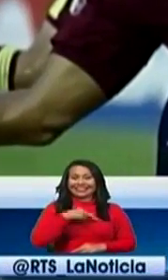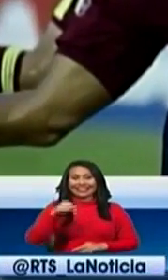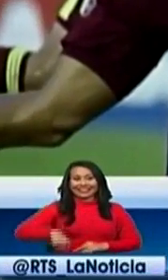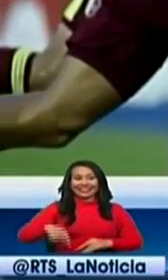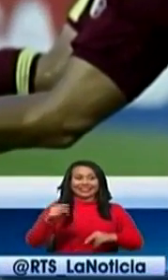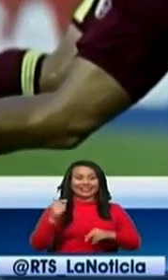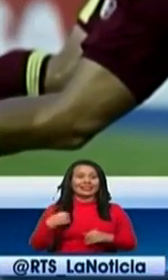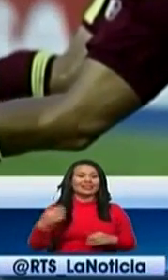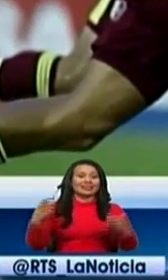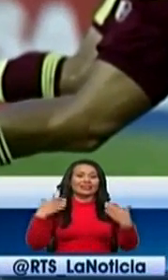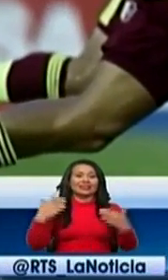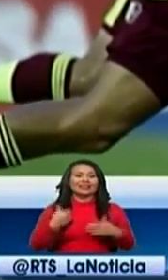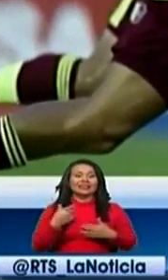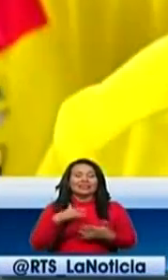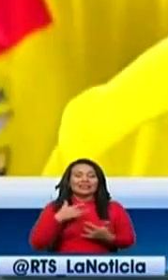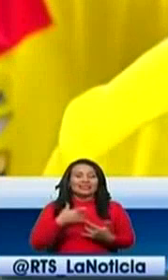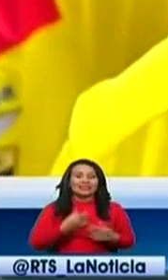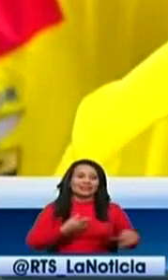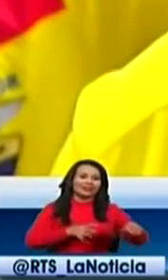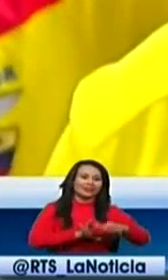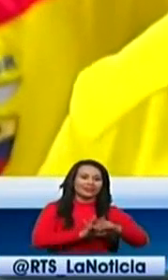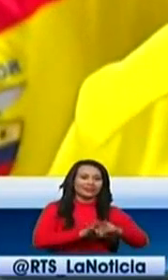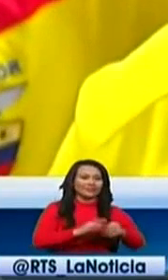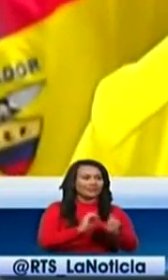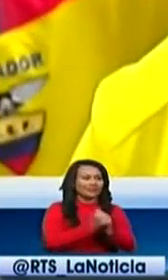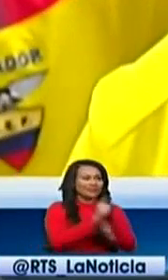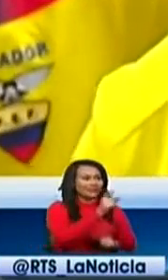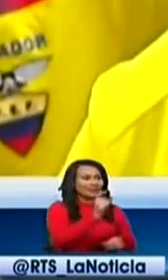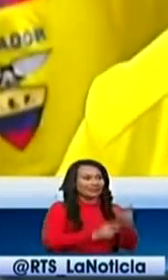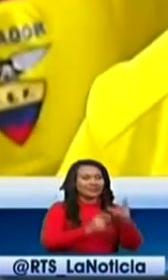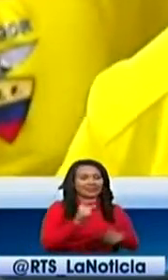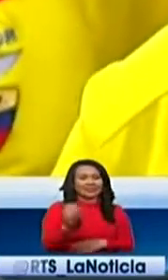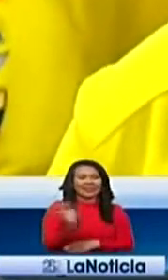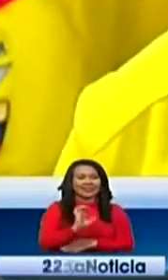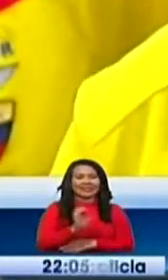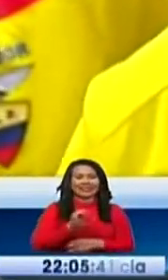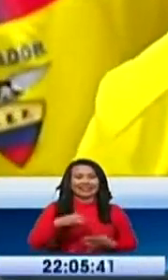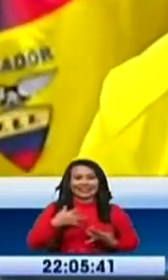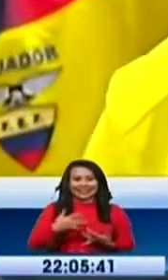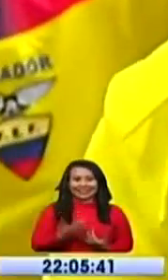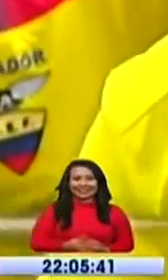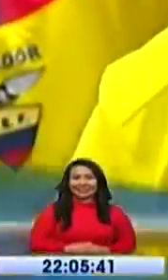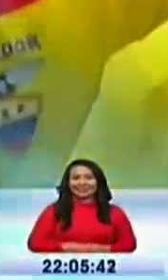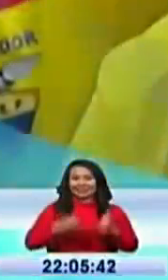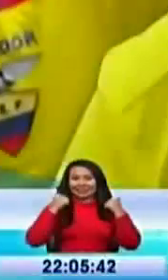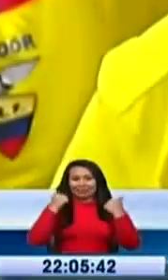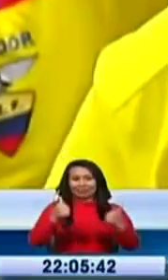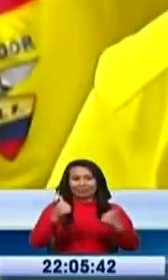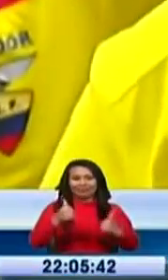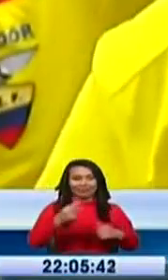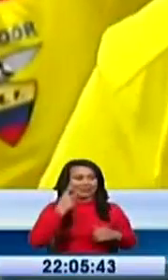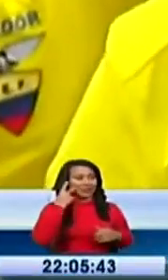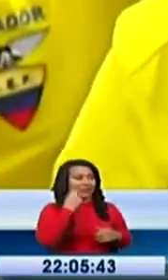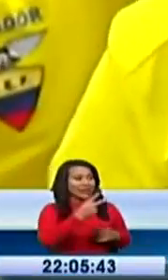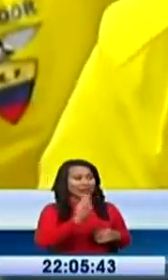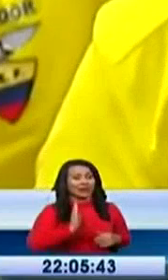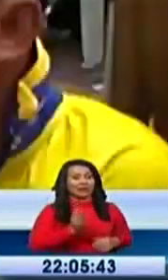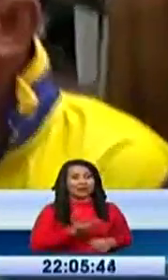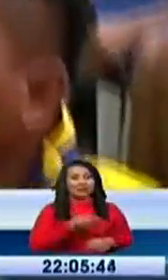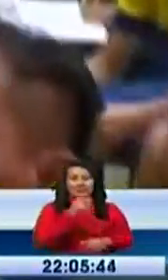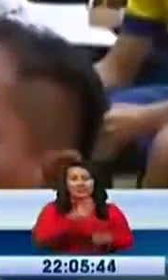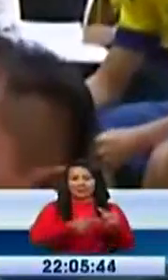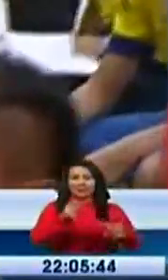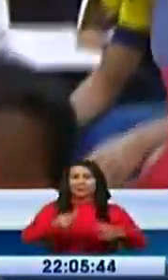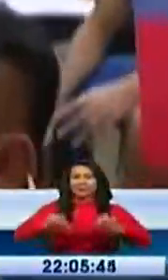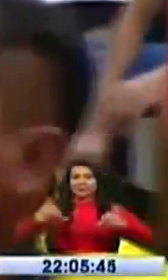bien, amigos. Creo que cada uno de nosotros los ecuatorianos nos debemos sentir bien representados por cada uno de nuestros jugadores.